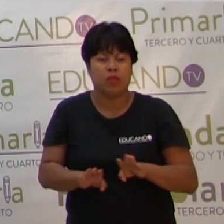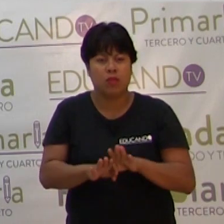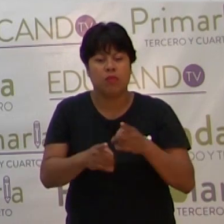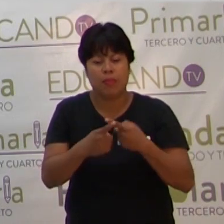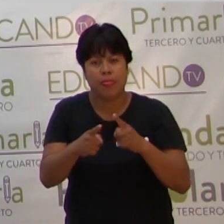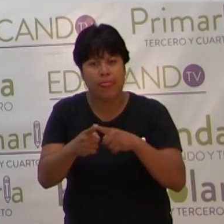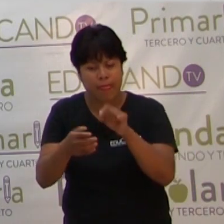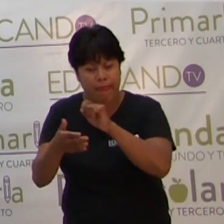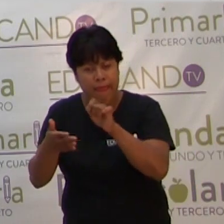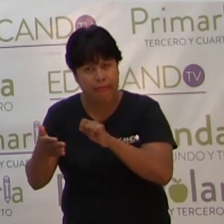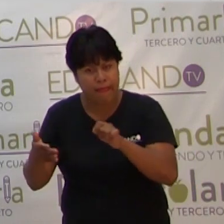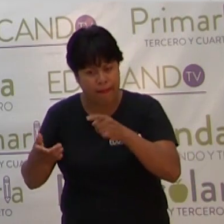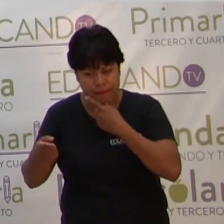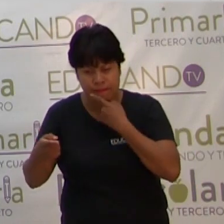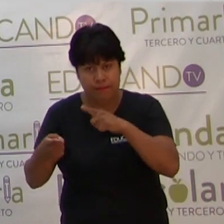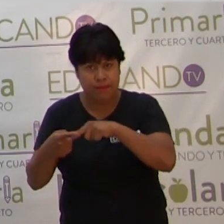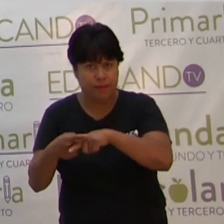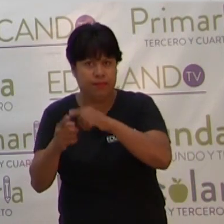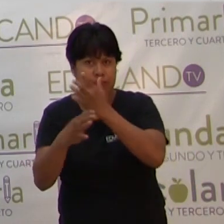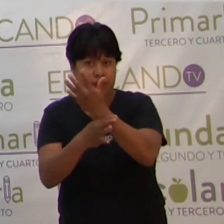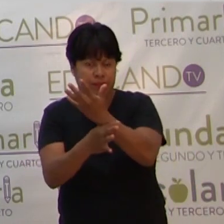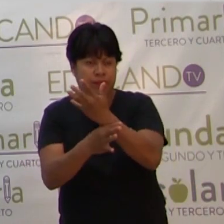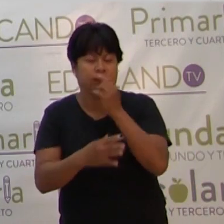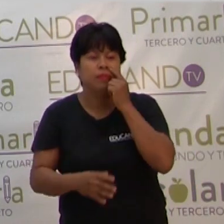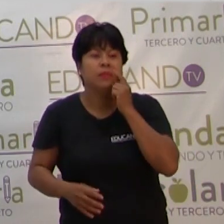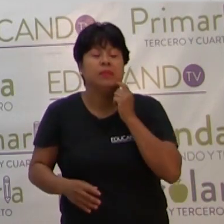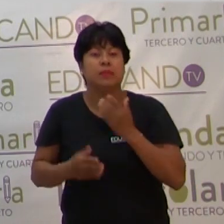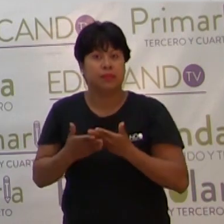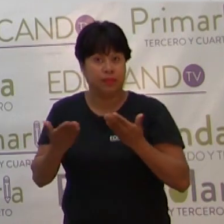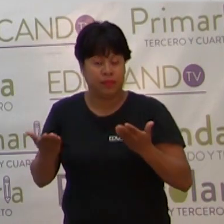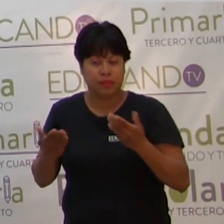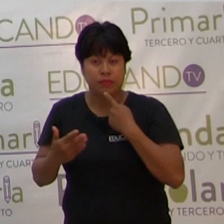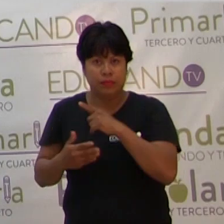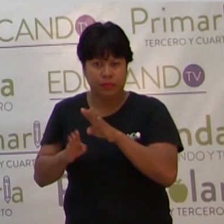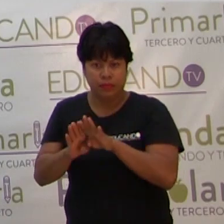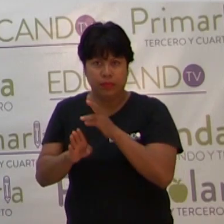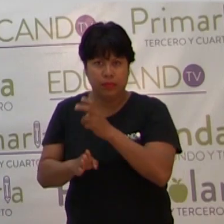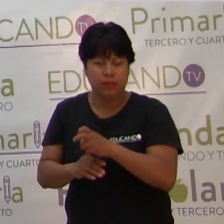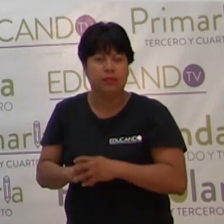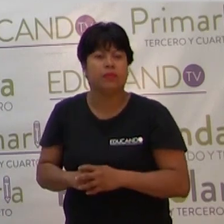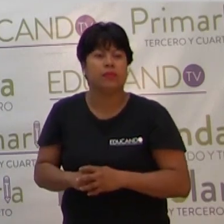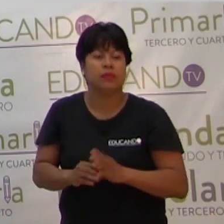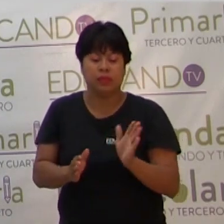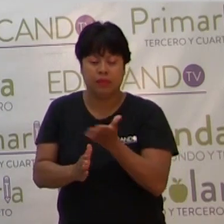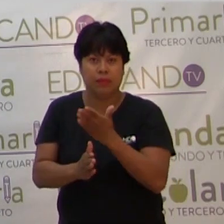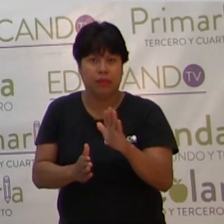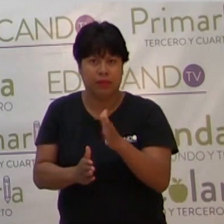operaciones que nos marca acá. Y vamos a hacerlo ahora de la siguiente manera, ahora sí por separado.